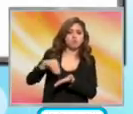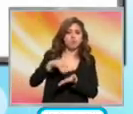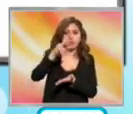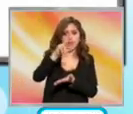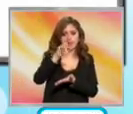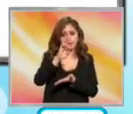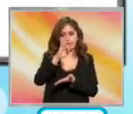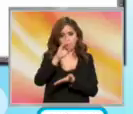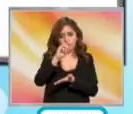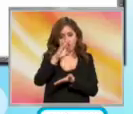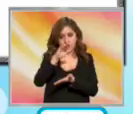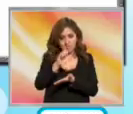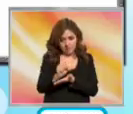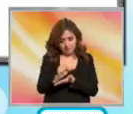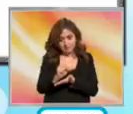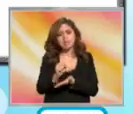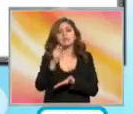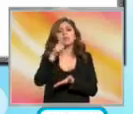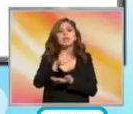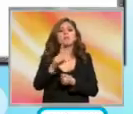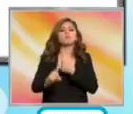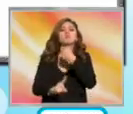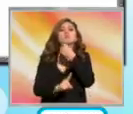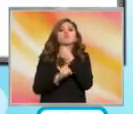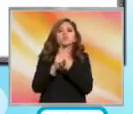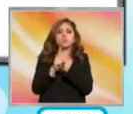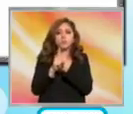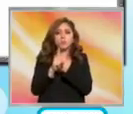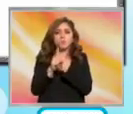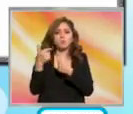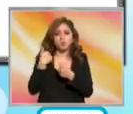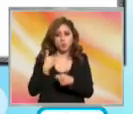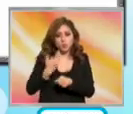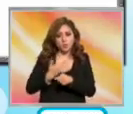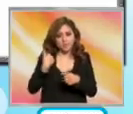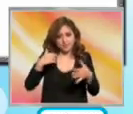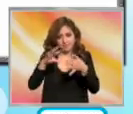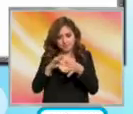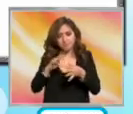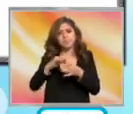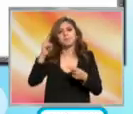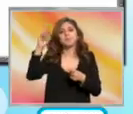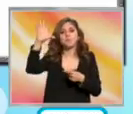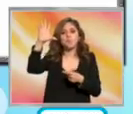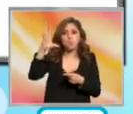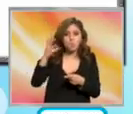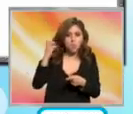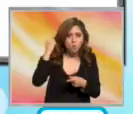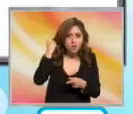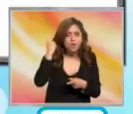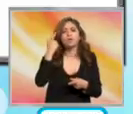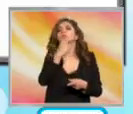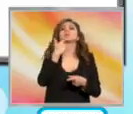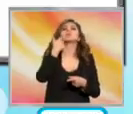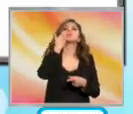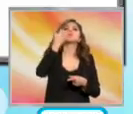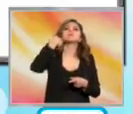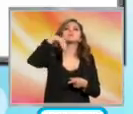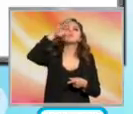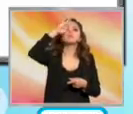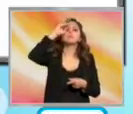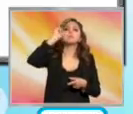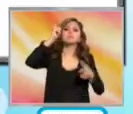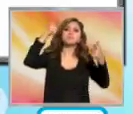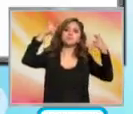en la América, las cuales afectan Sí. y las cuales, voy a mencionarlo, Morelos Sí. todavía se está pensando en que vuelva